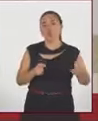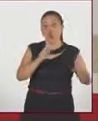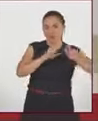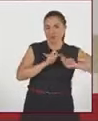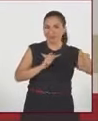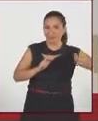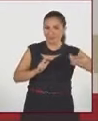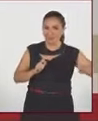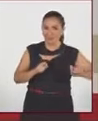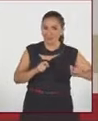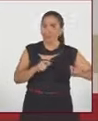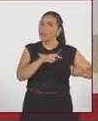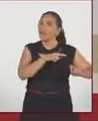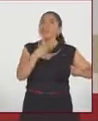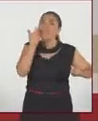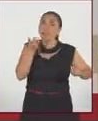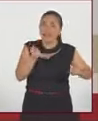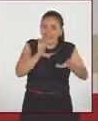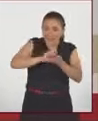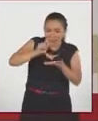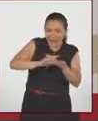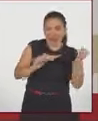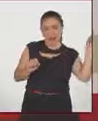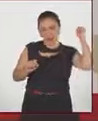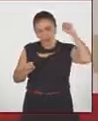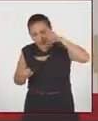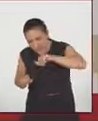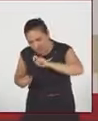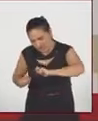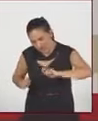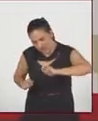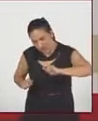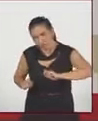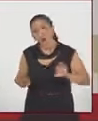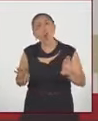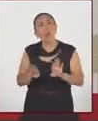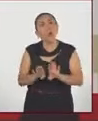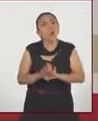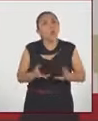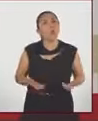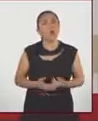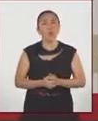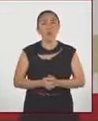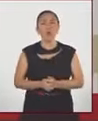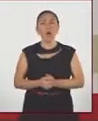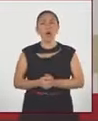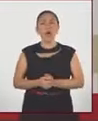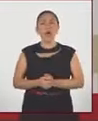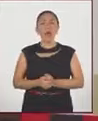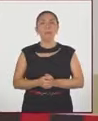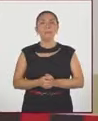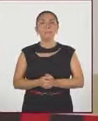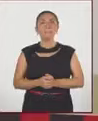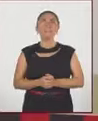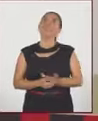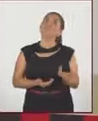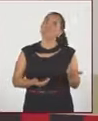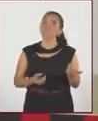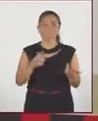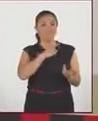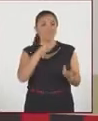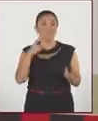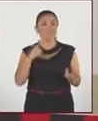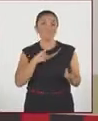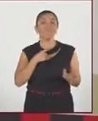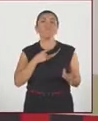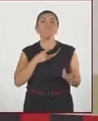evitar encorvarse mientras escribe en una butaca normal. Claro, del lado derecho. Bueno, siempre hay que buscar, les decía, por